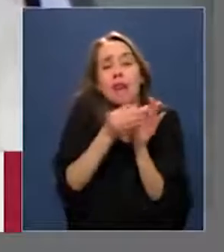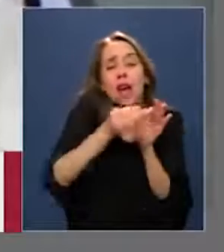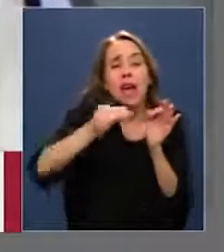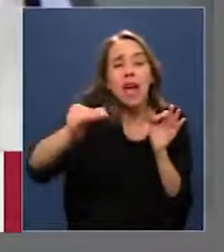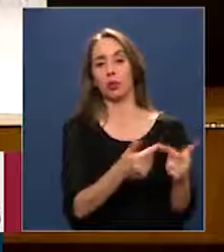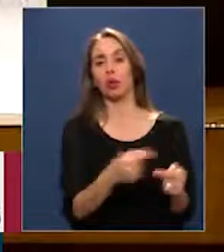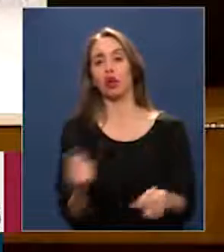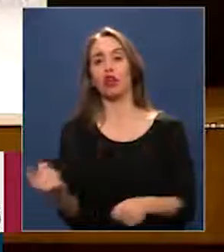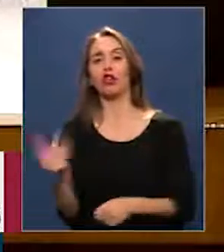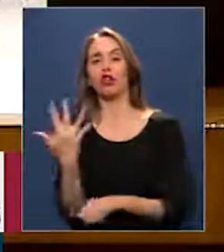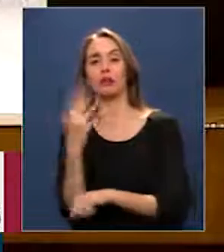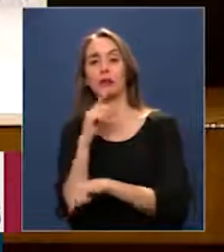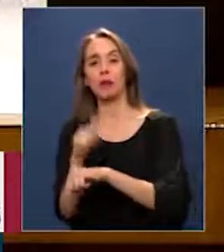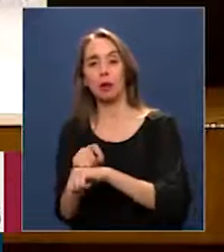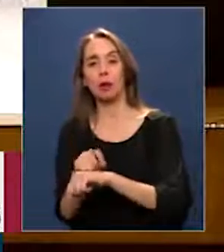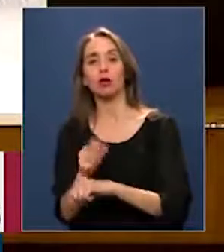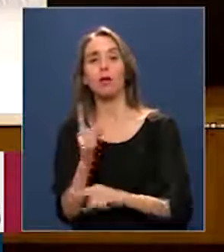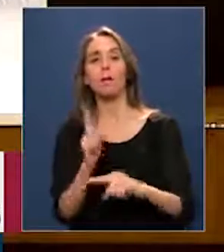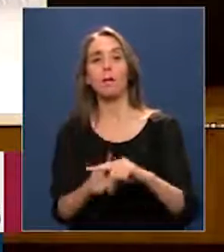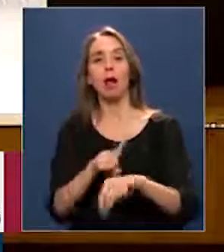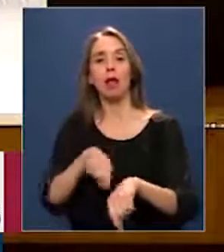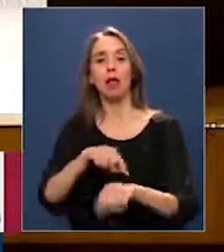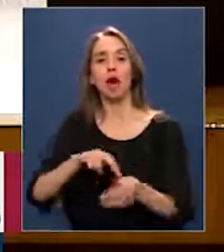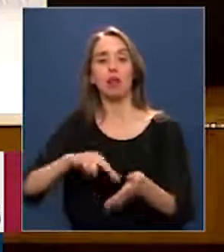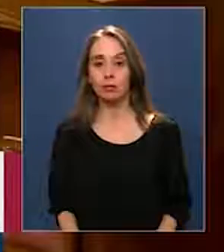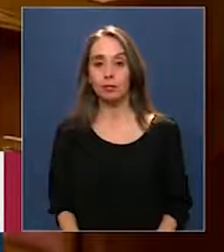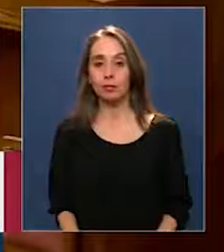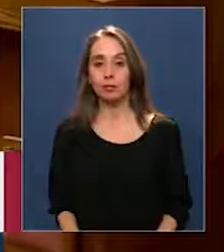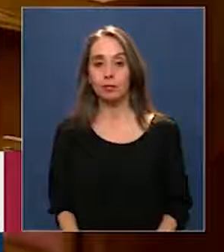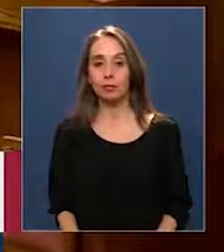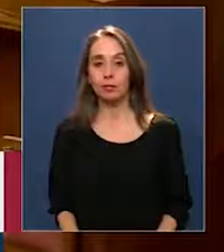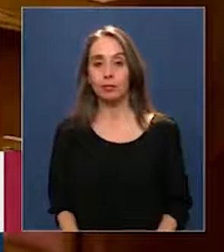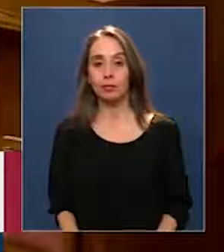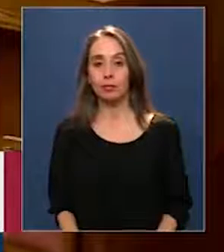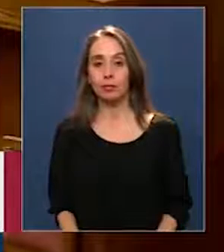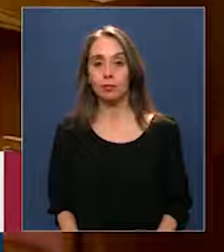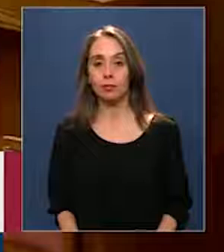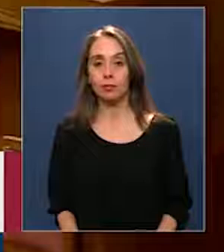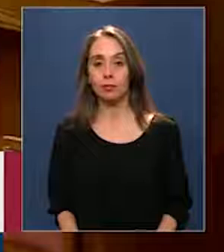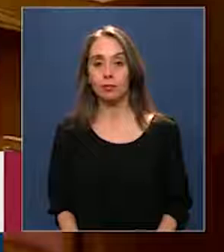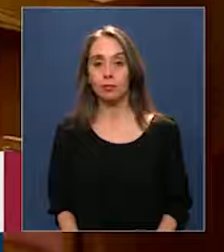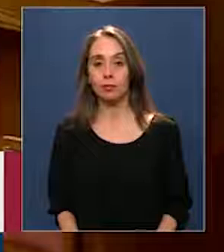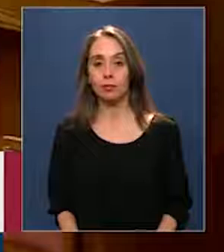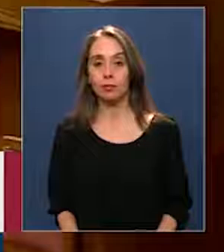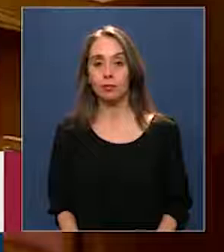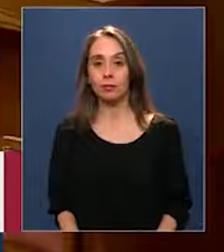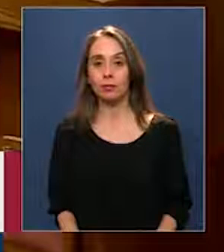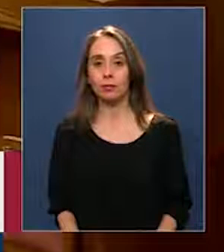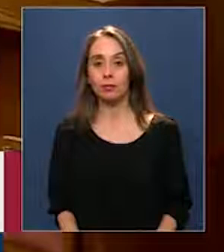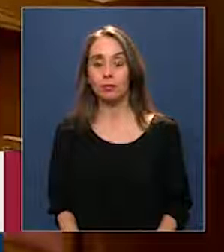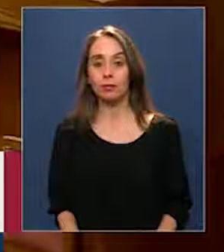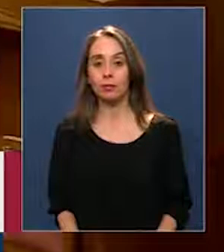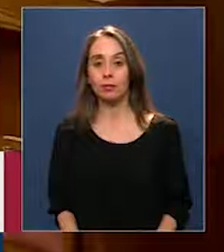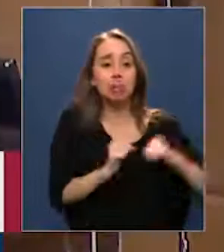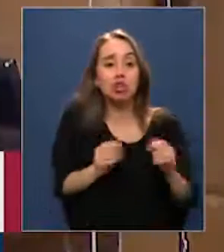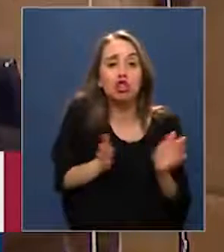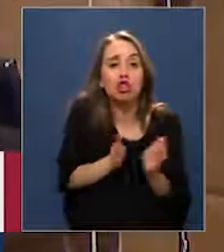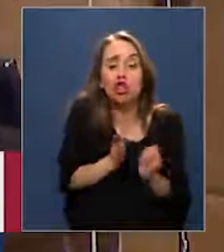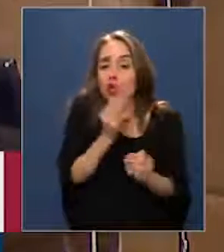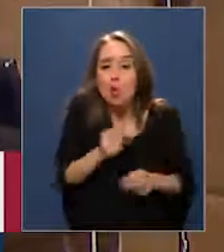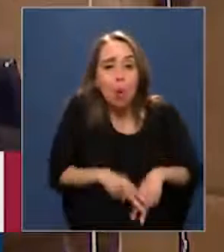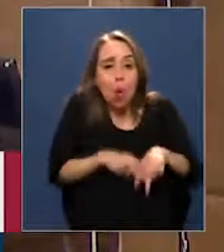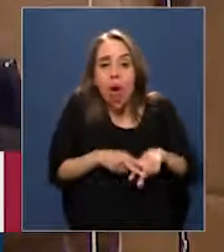equipos celulares móviles que comercialicen la emoción también indica que las condiciones de report habilitar registro y homologación